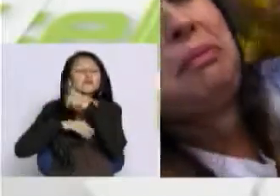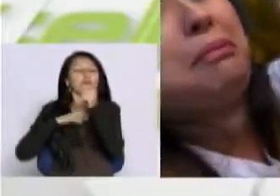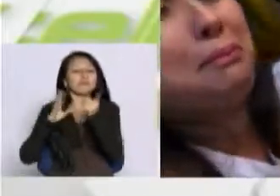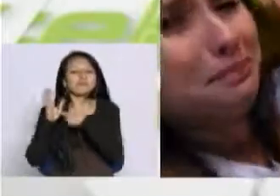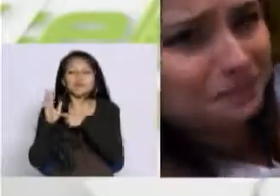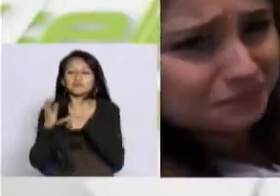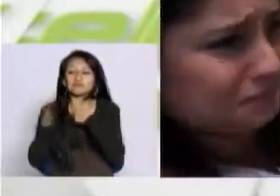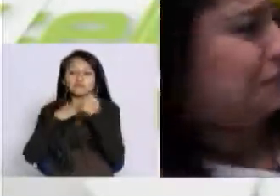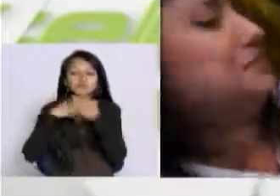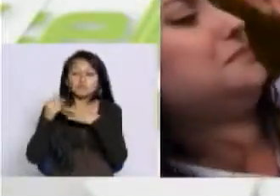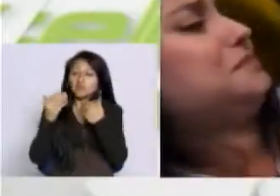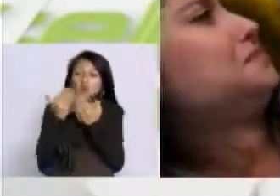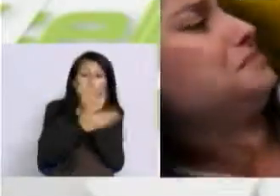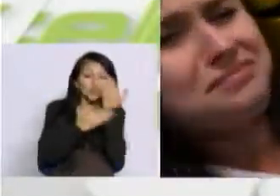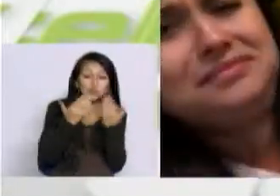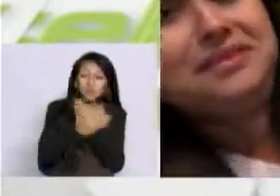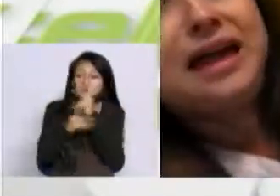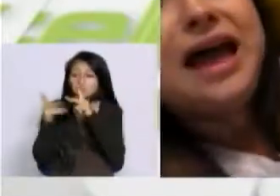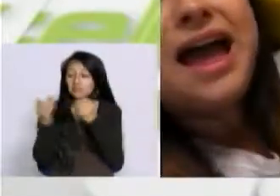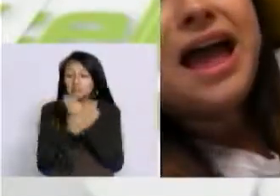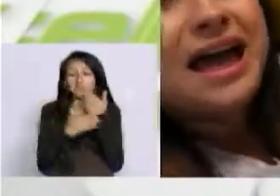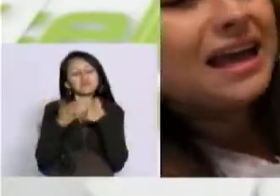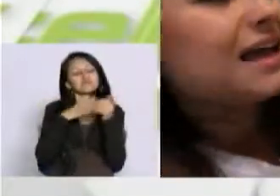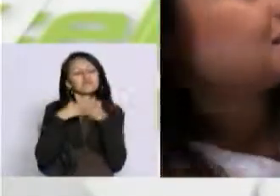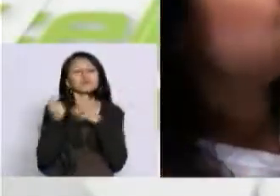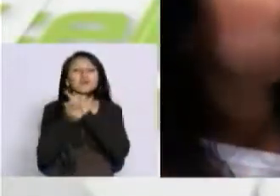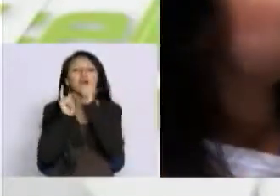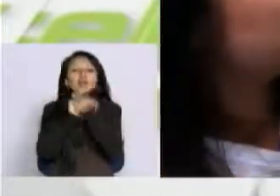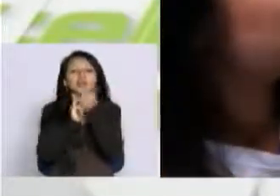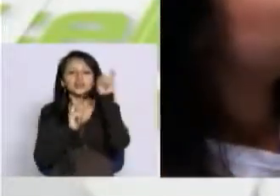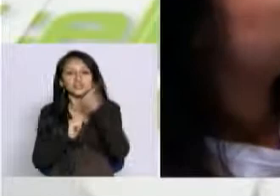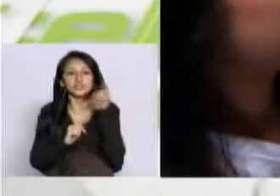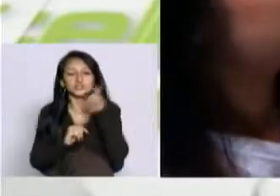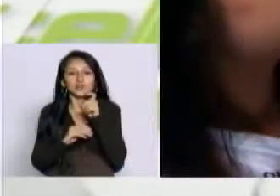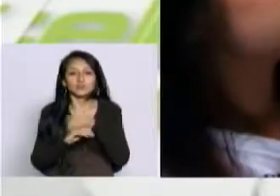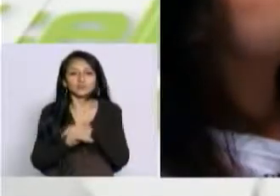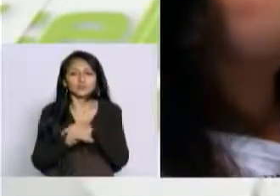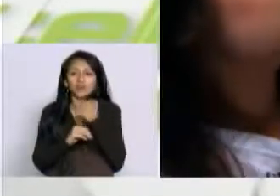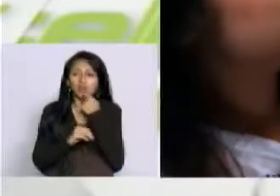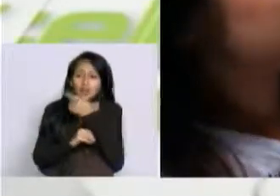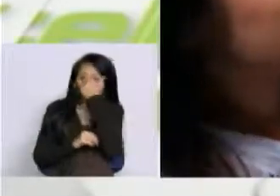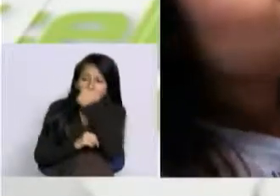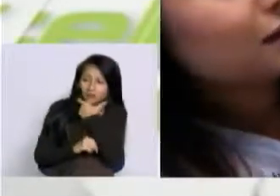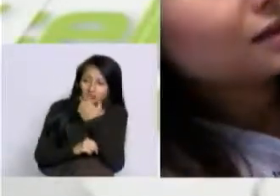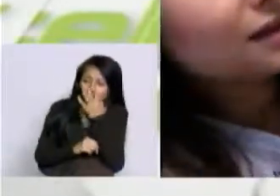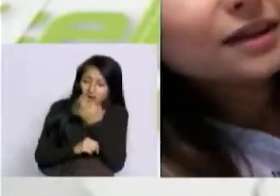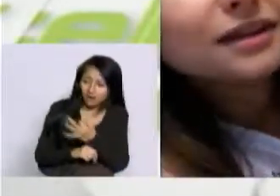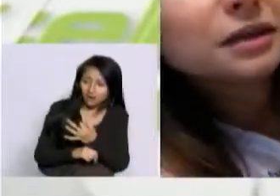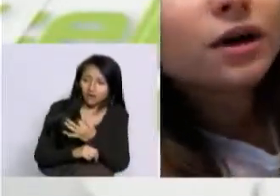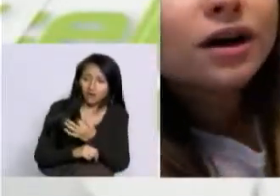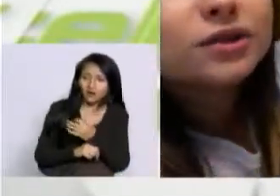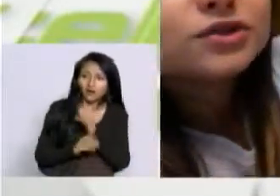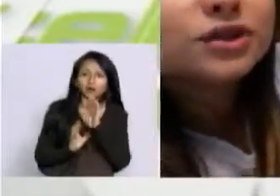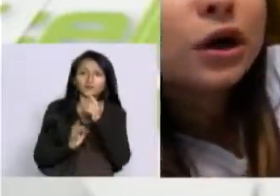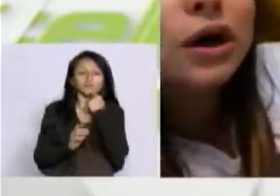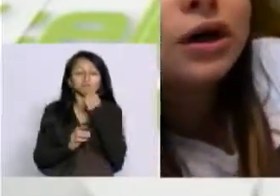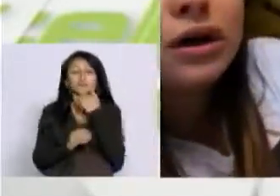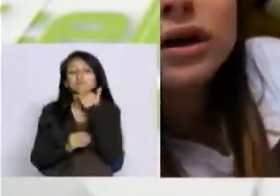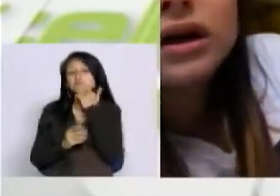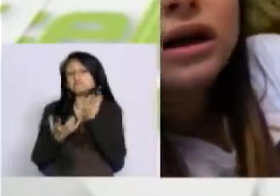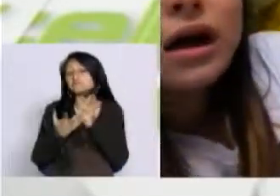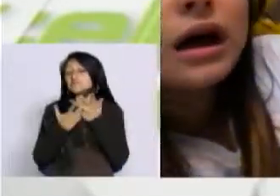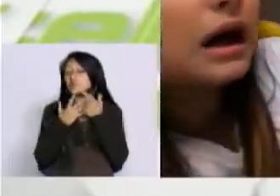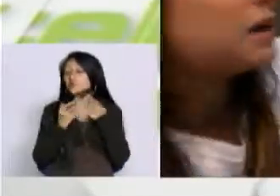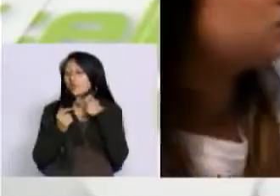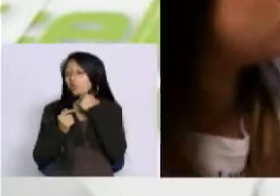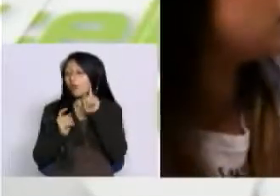que no importa que sean nuevos, pero que necesitamos un cambio. ¿Es en serio? Sí, pero pues yo no sé, yo que venía pasando por acá solo